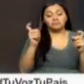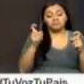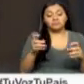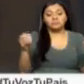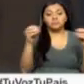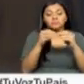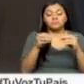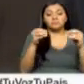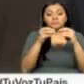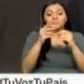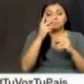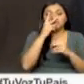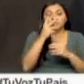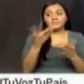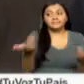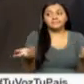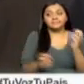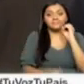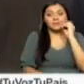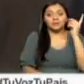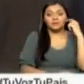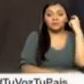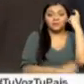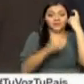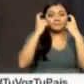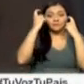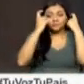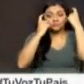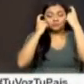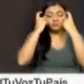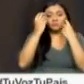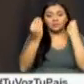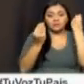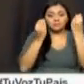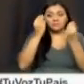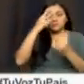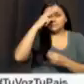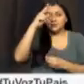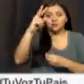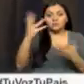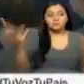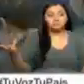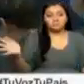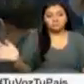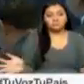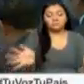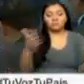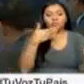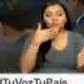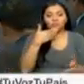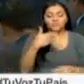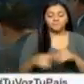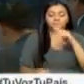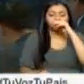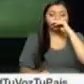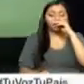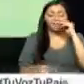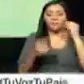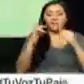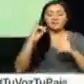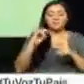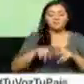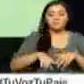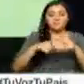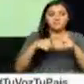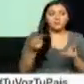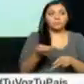a vernos al espejo y reflexionar cuál es el México que vamos a seguir impulsando. Se espera iniciar la producción el